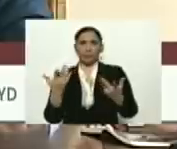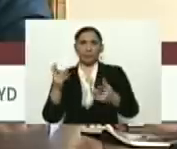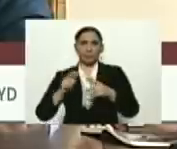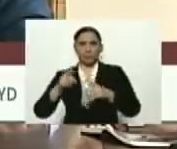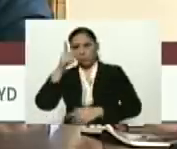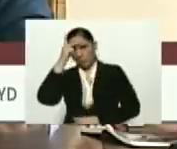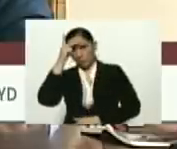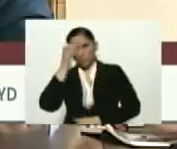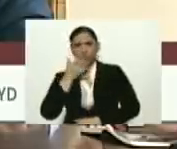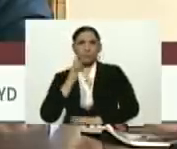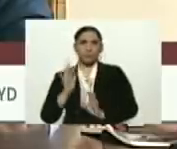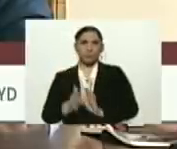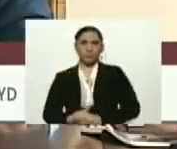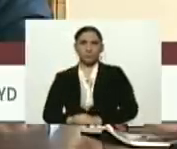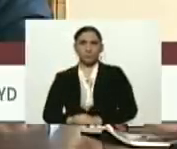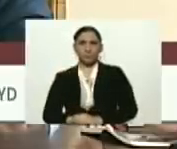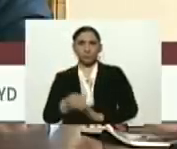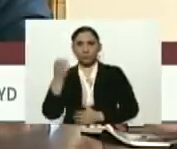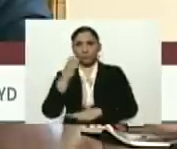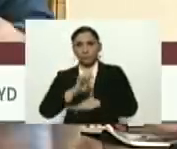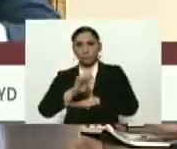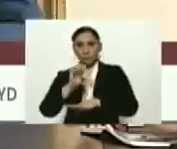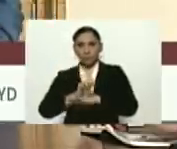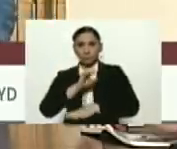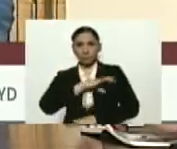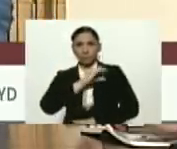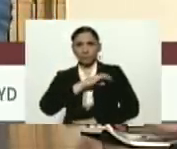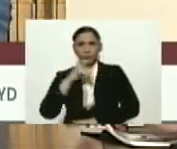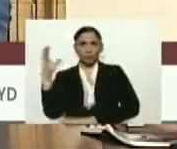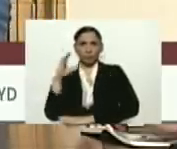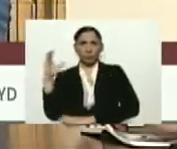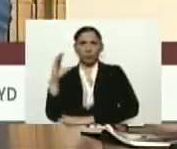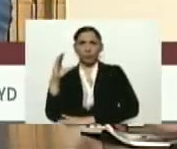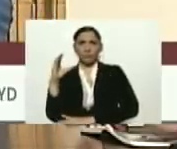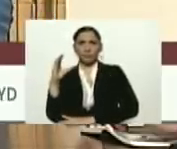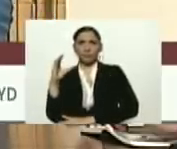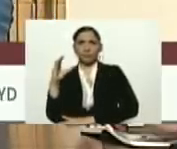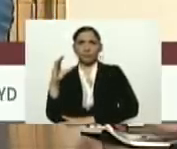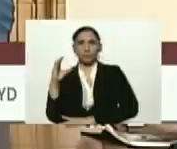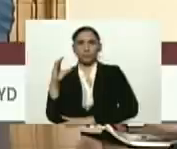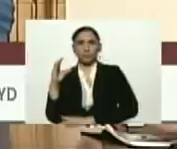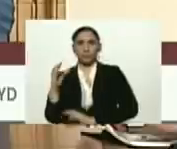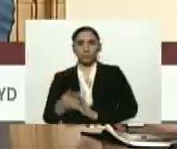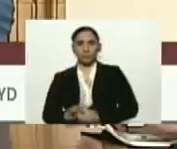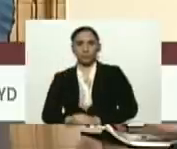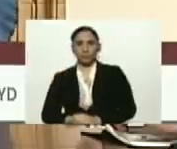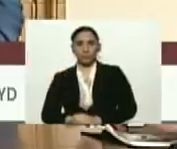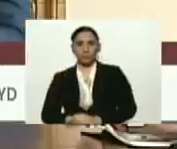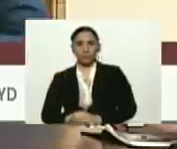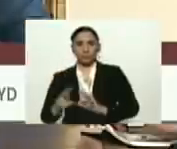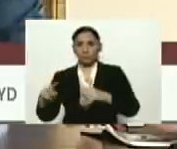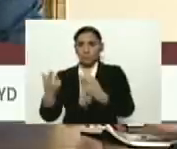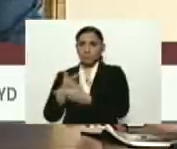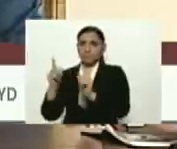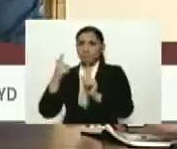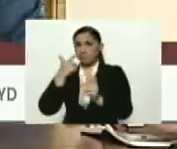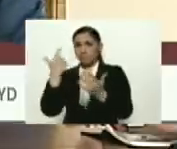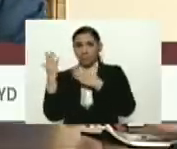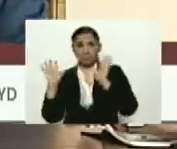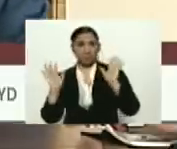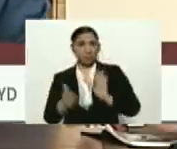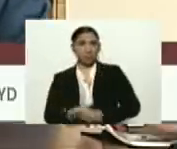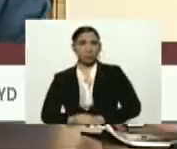Perú, Ecuador, Chile, Colombia. Bueno, Ahí está el neoliberalismo, pues. Ahí